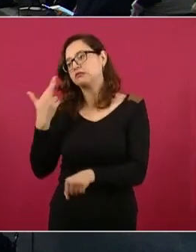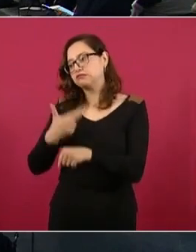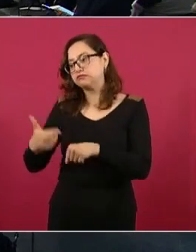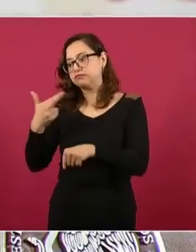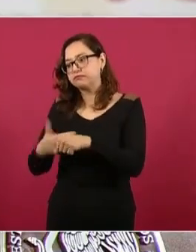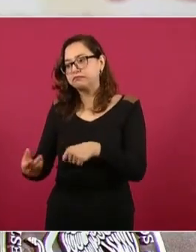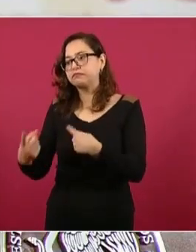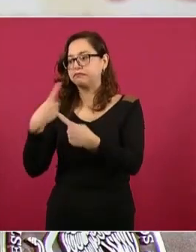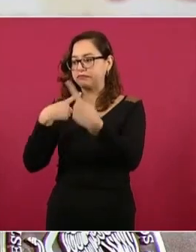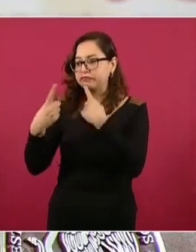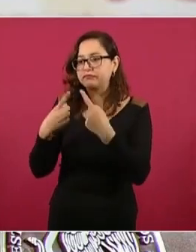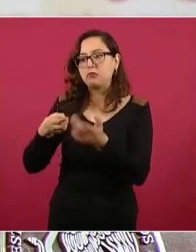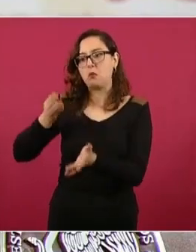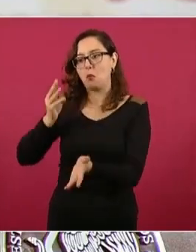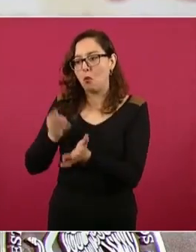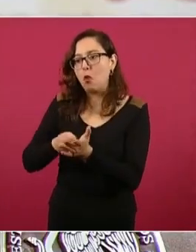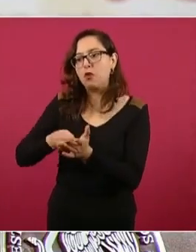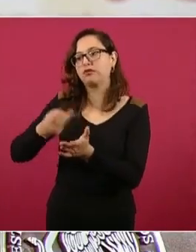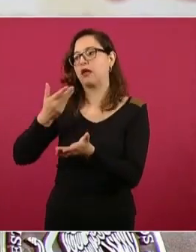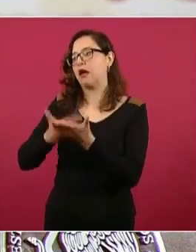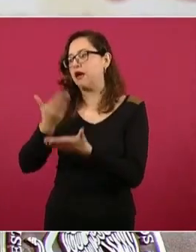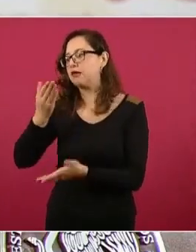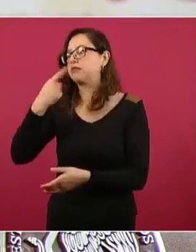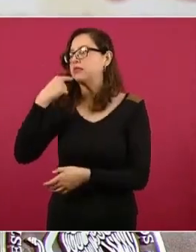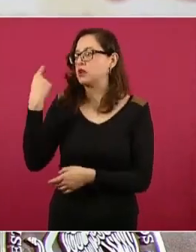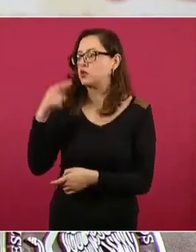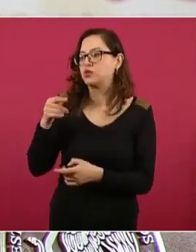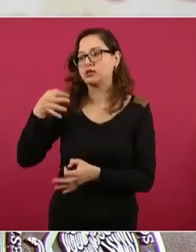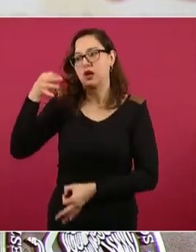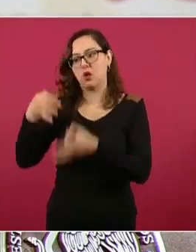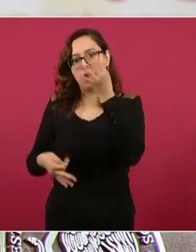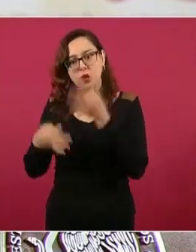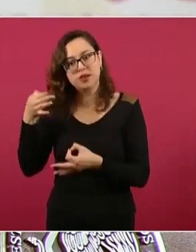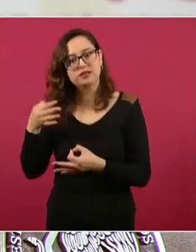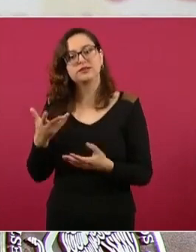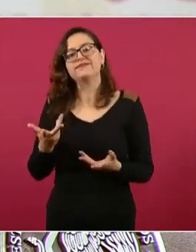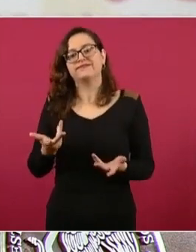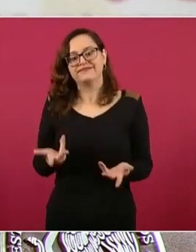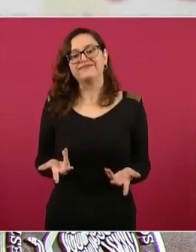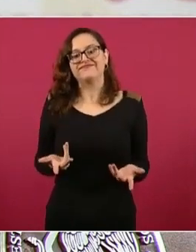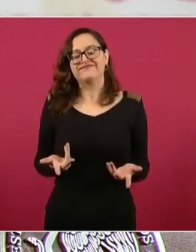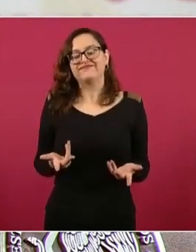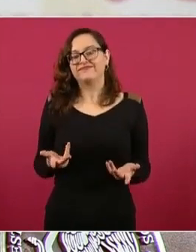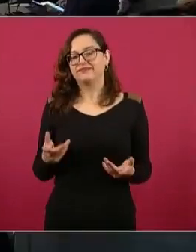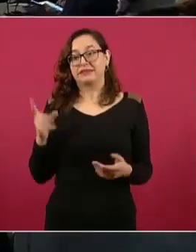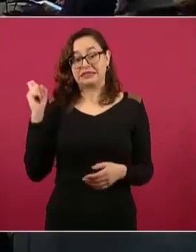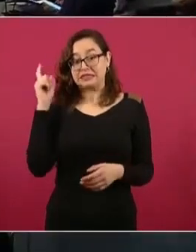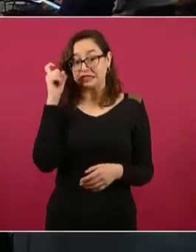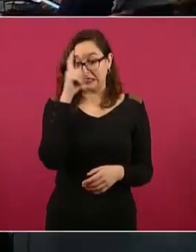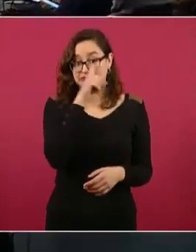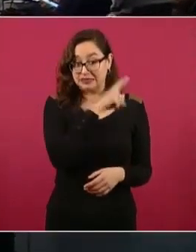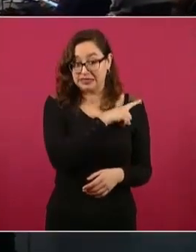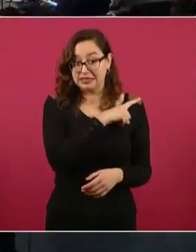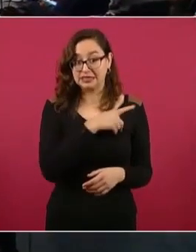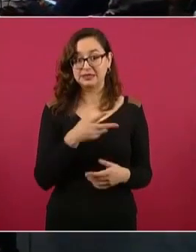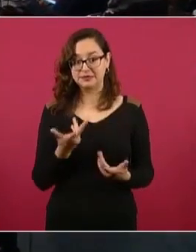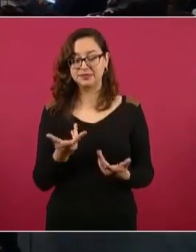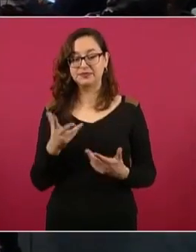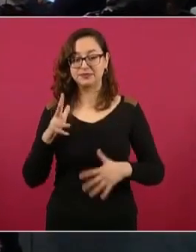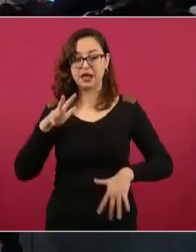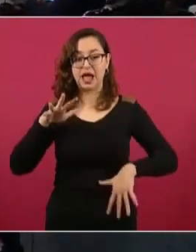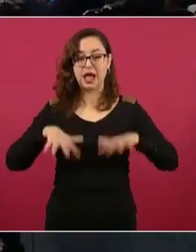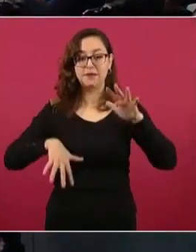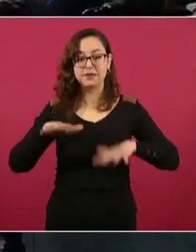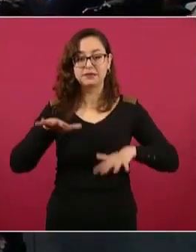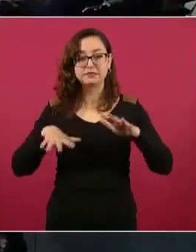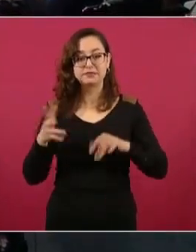casos denuncia, y creo que es importante también aclararlo. Hay algunas empresas que no necesariamente cumplen, porque quizá